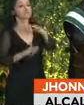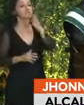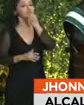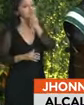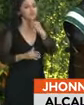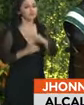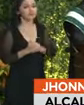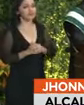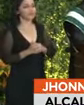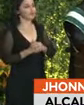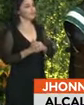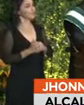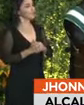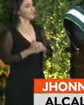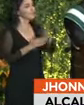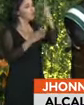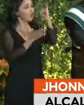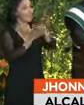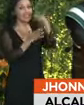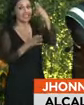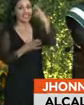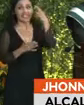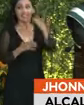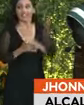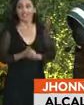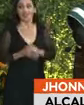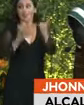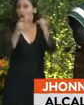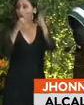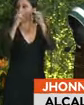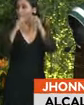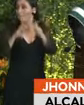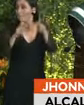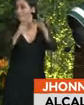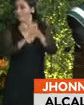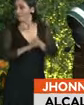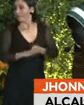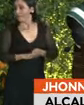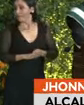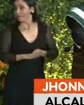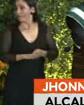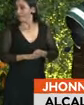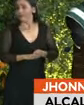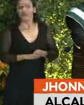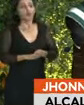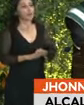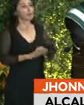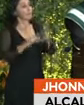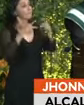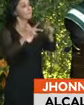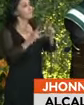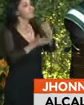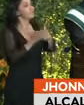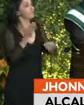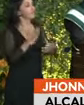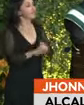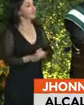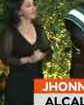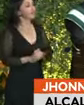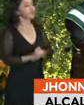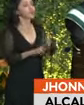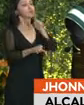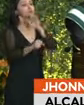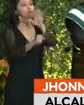querido. Por eso, en esta oportunidad, permítame decirle de que